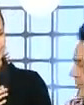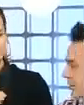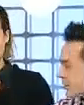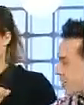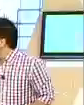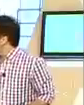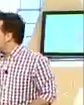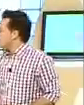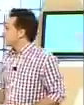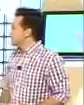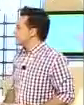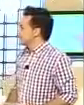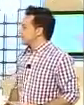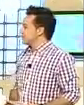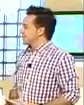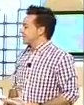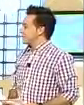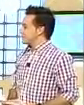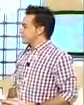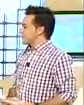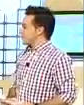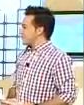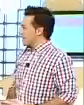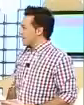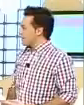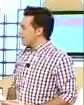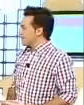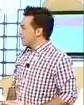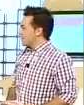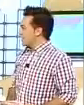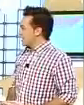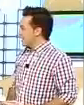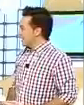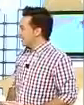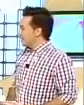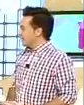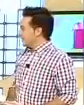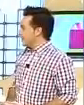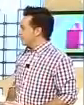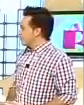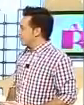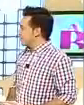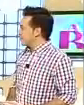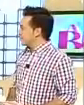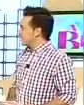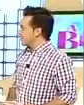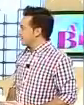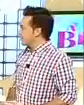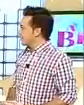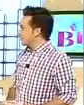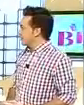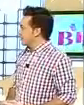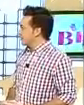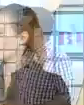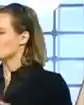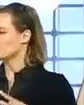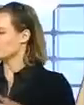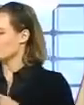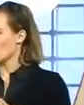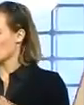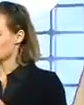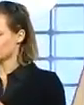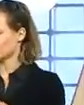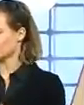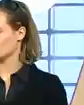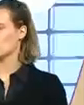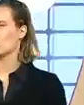Espera, el micro está apagado. Espera, que ya lo hago yo. Así. Buenos días. Bueno, buenos días. Maite, llevas mucho tiempo traduciendo. Yo